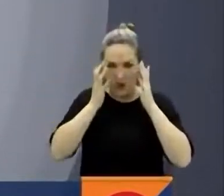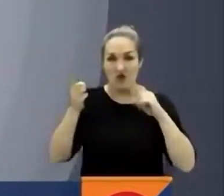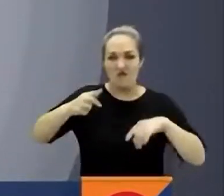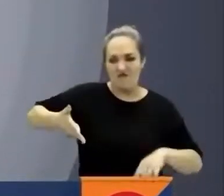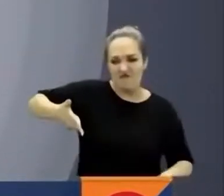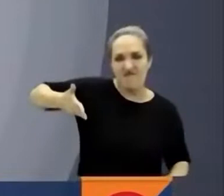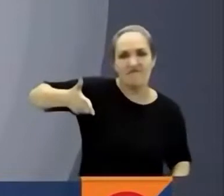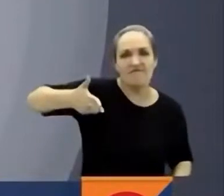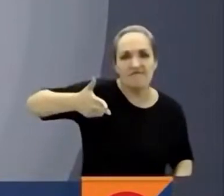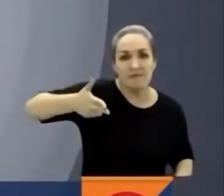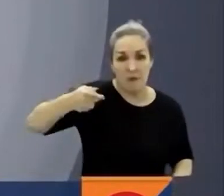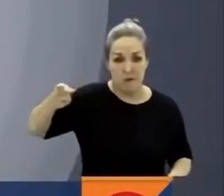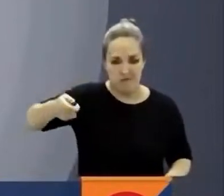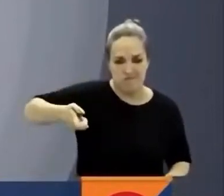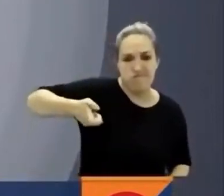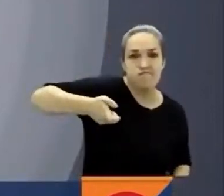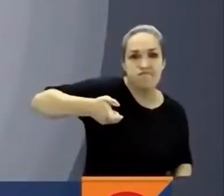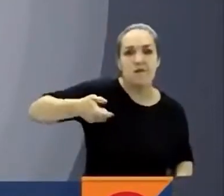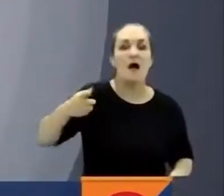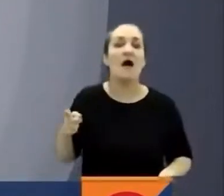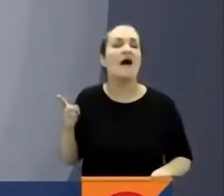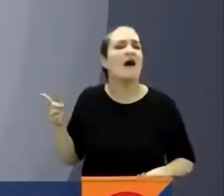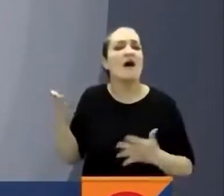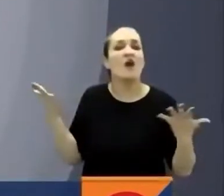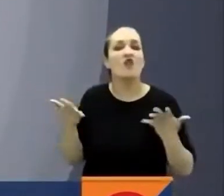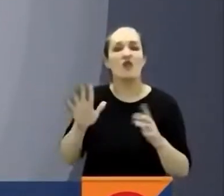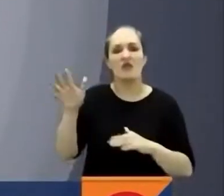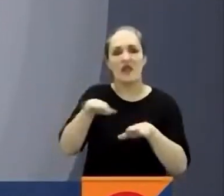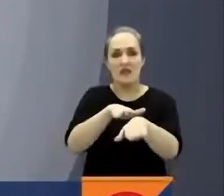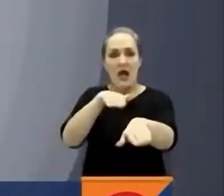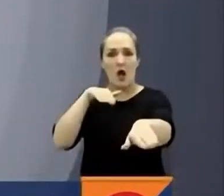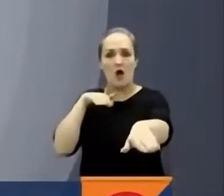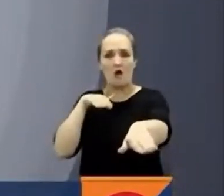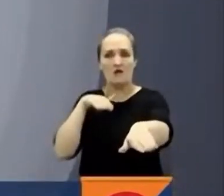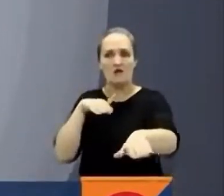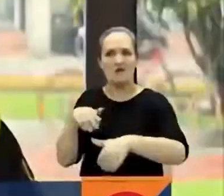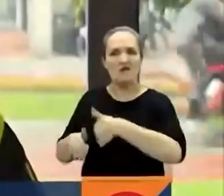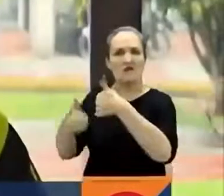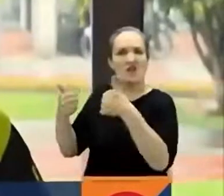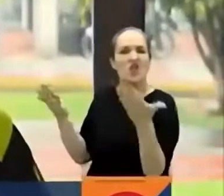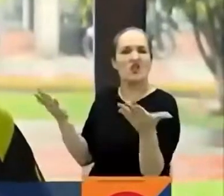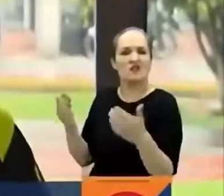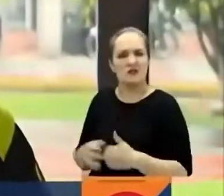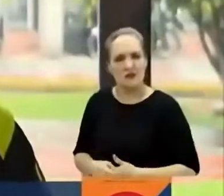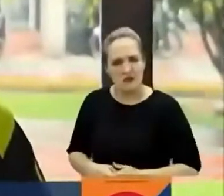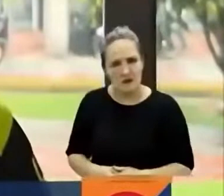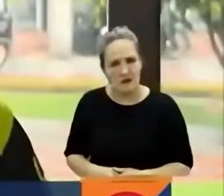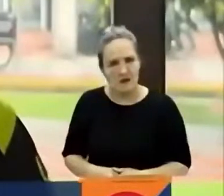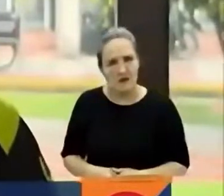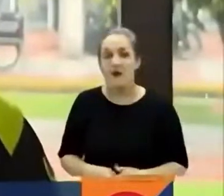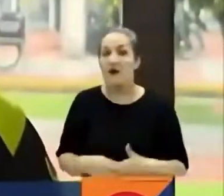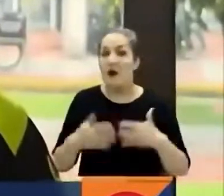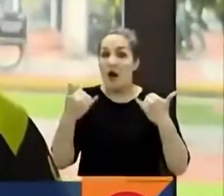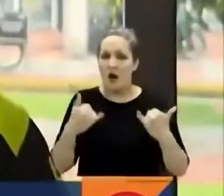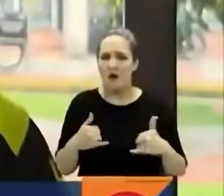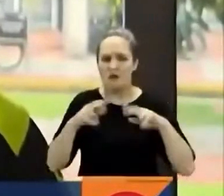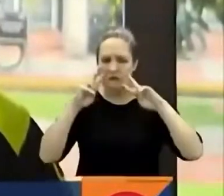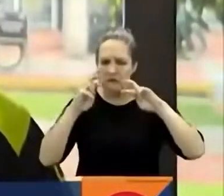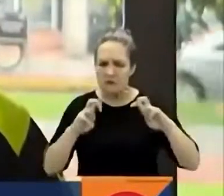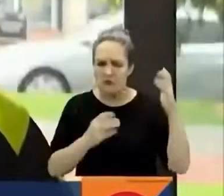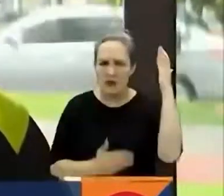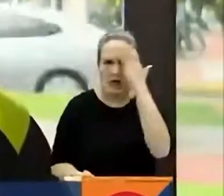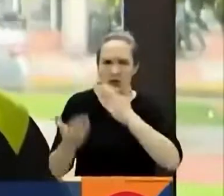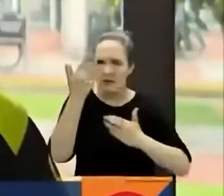a sus víctimas, aprovechan los trancones de la ciudad para atracar. ¿Qué están haciendo las autoridades? Este tipo de fenómenos son estudiados